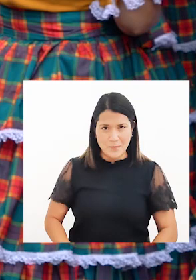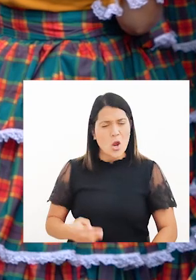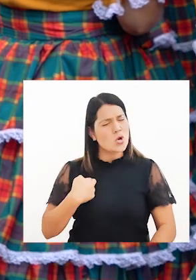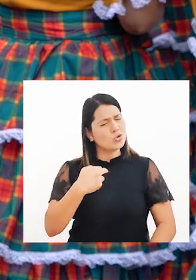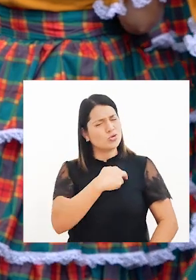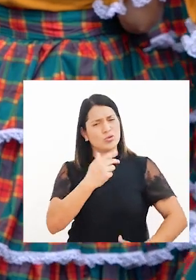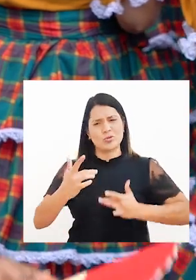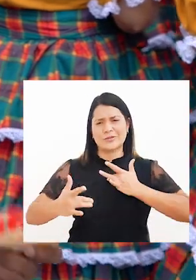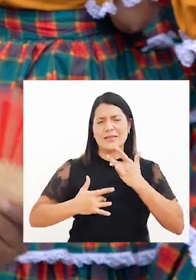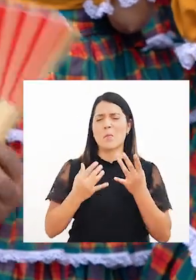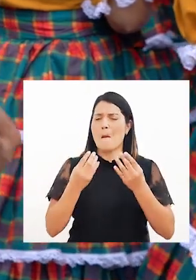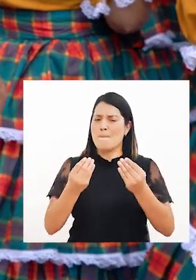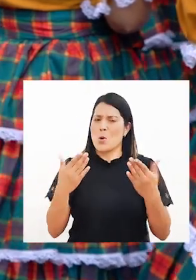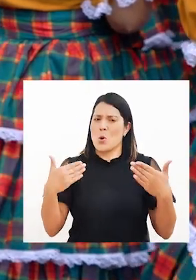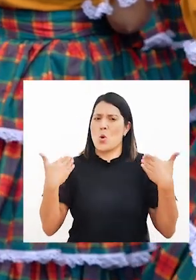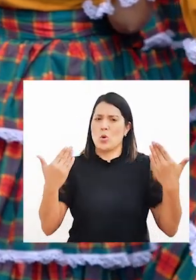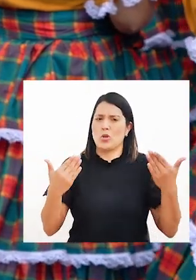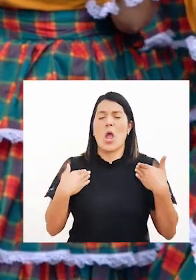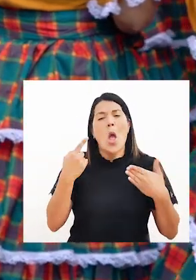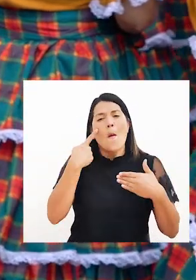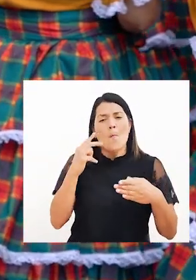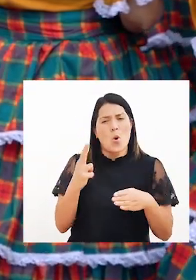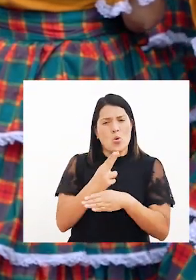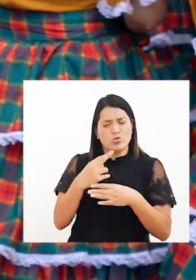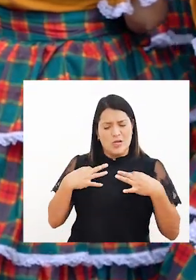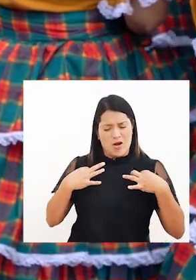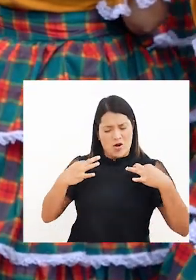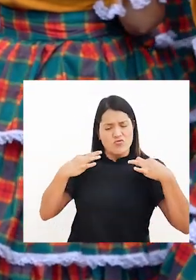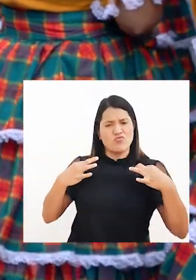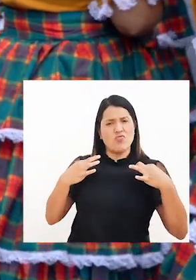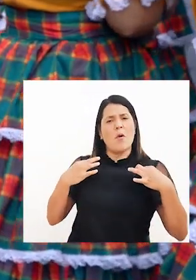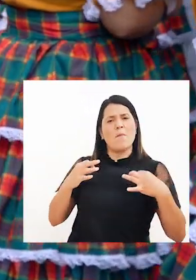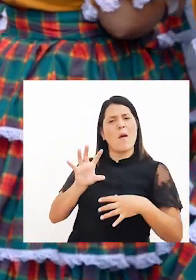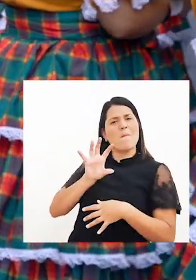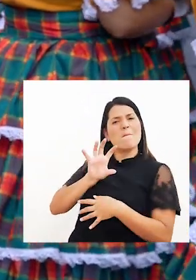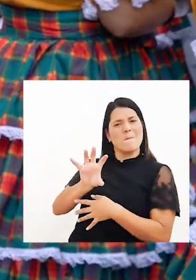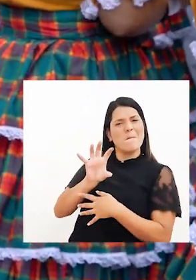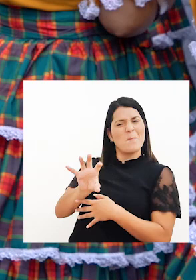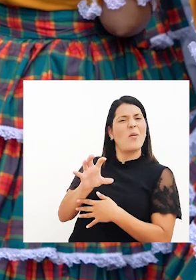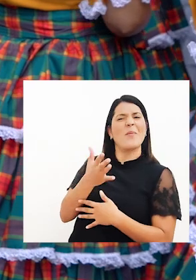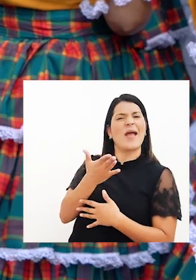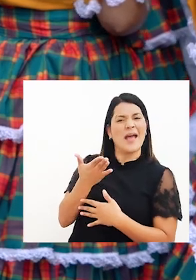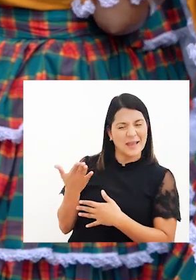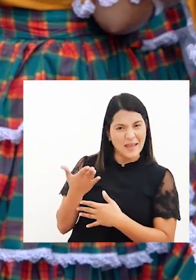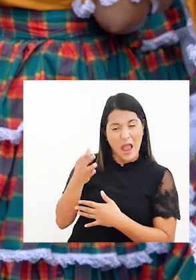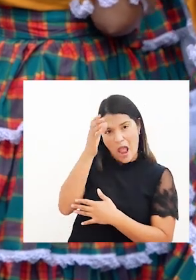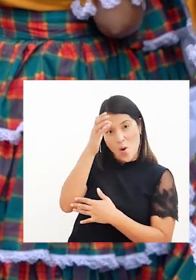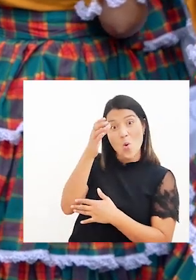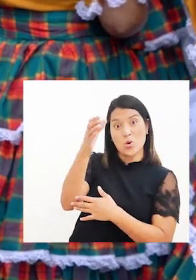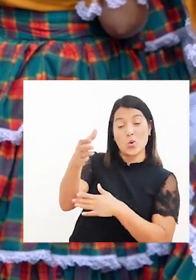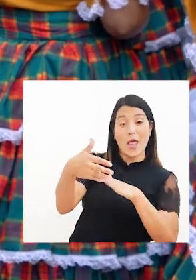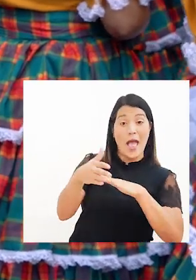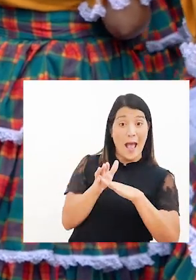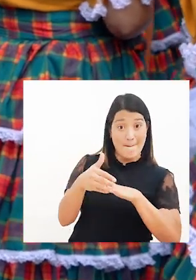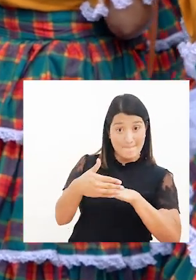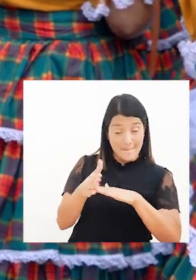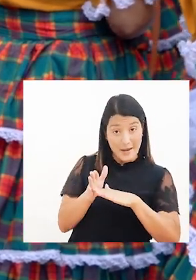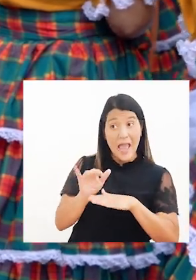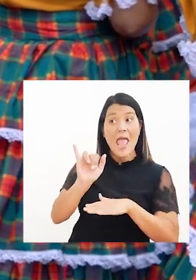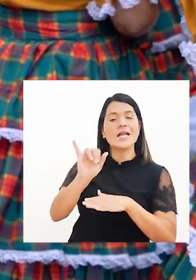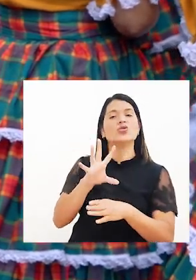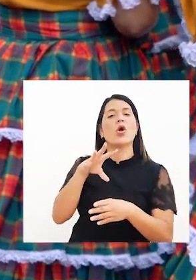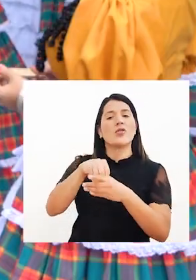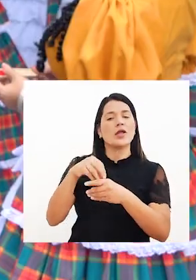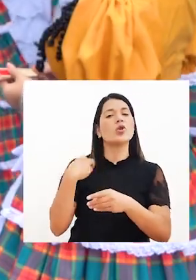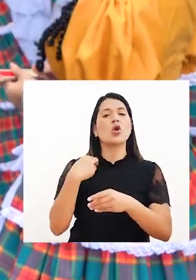muy contentos de vestir este traje típico alusivo a la cultura jamaica, que es parte de